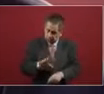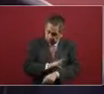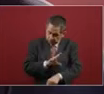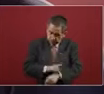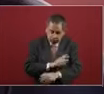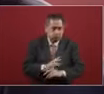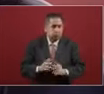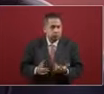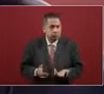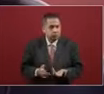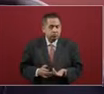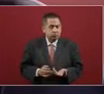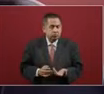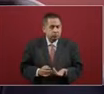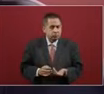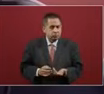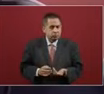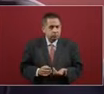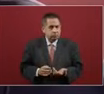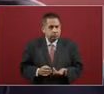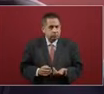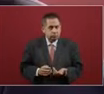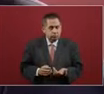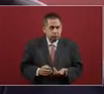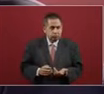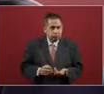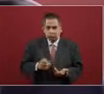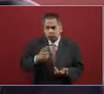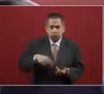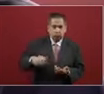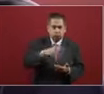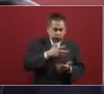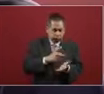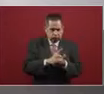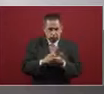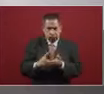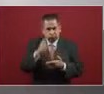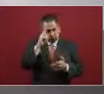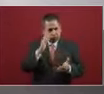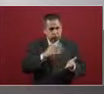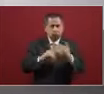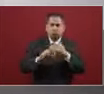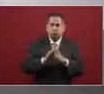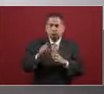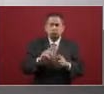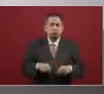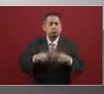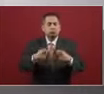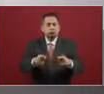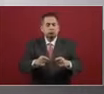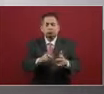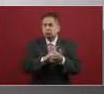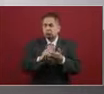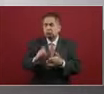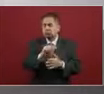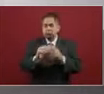el derecho al desarrollo, en este caso el derecho a la comunicación.